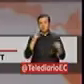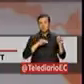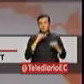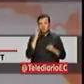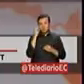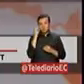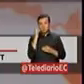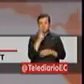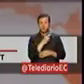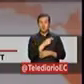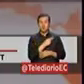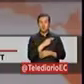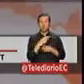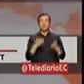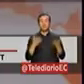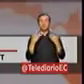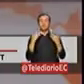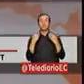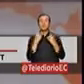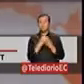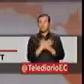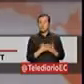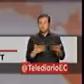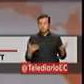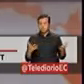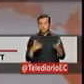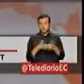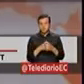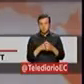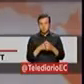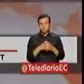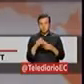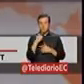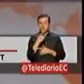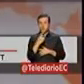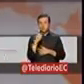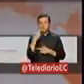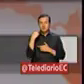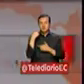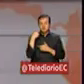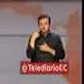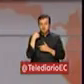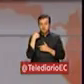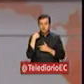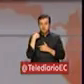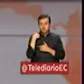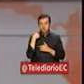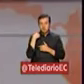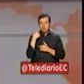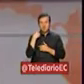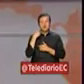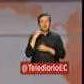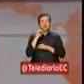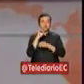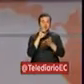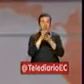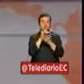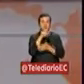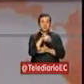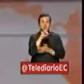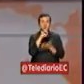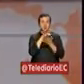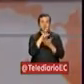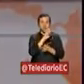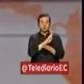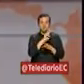sobre la Universidad de Guayaquil y en ese informe señala que hay responsabilidades que implican destitución para el rector